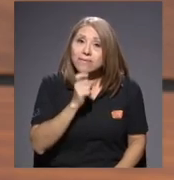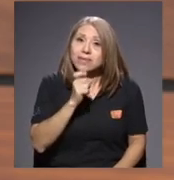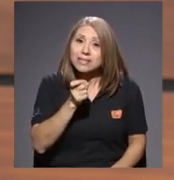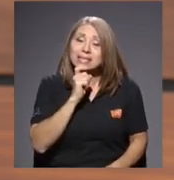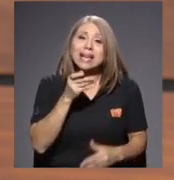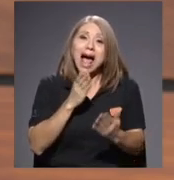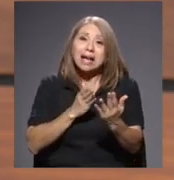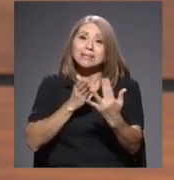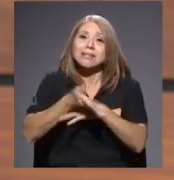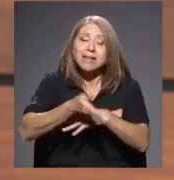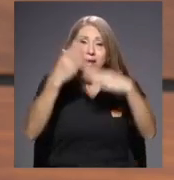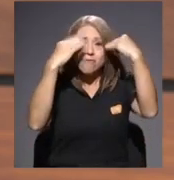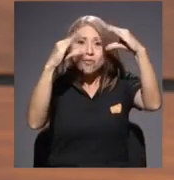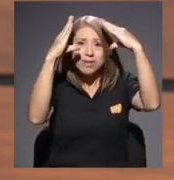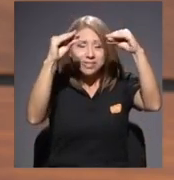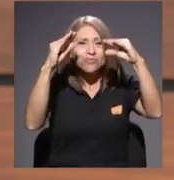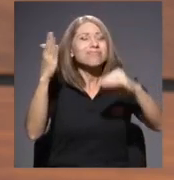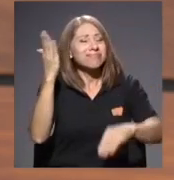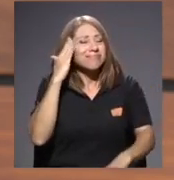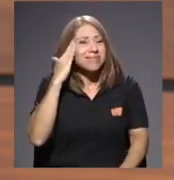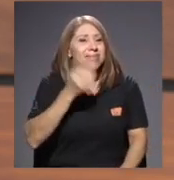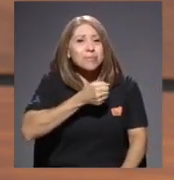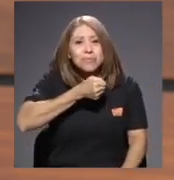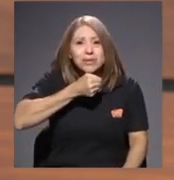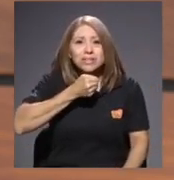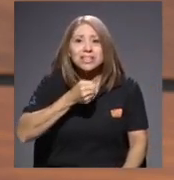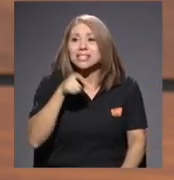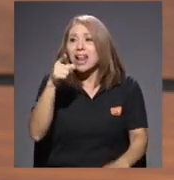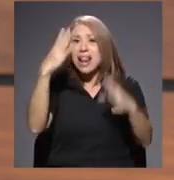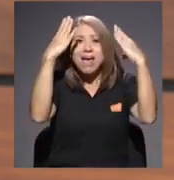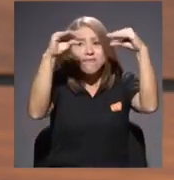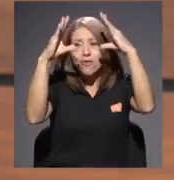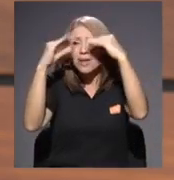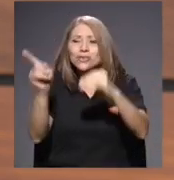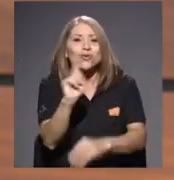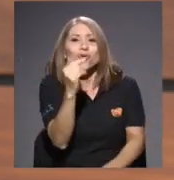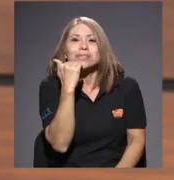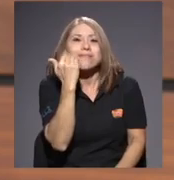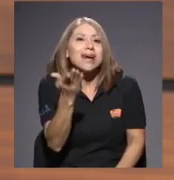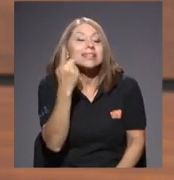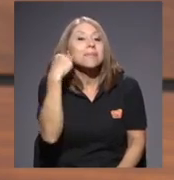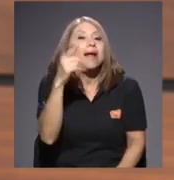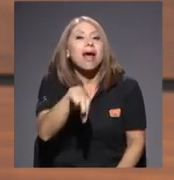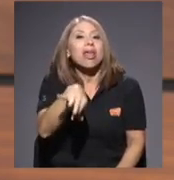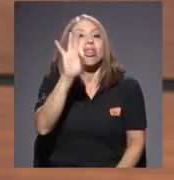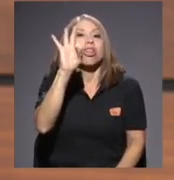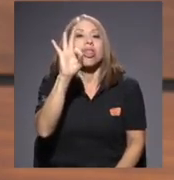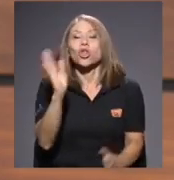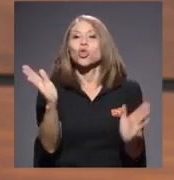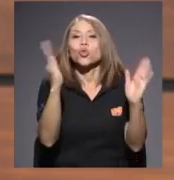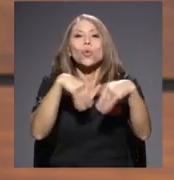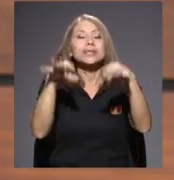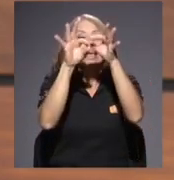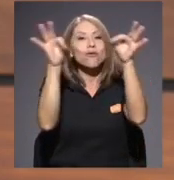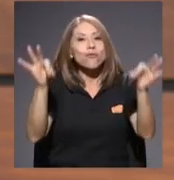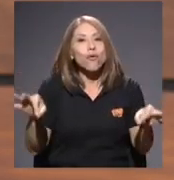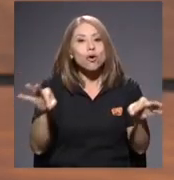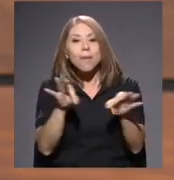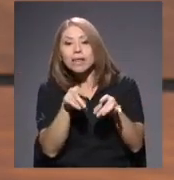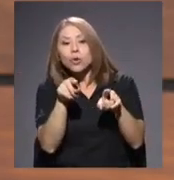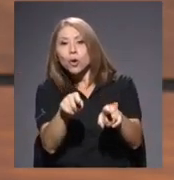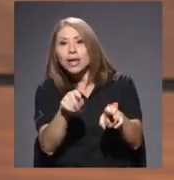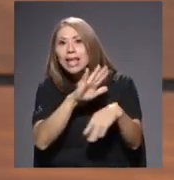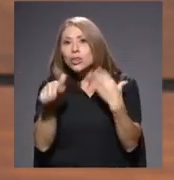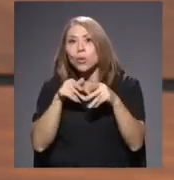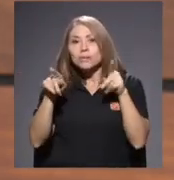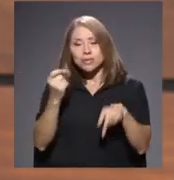veces acceder a información. No está tan a la mano, no es tan sencillo el acceso y no está en un formato que pueda ser comprensible para toda la población,